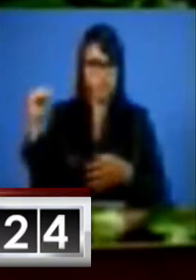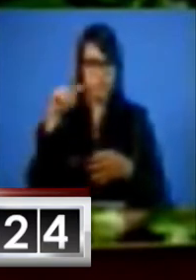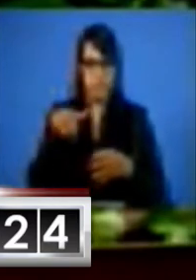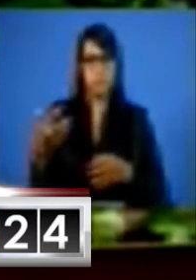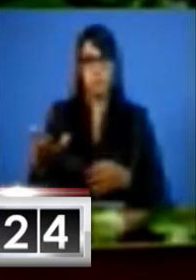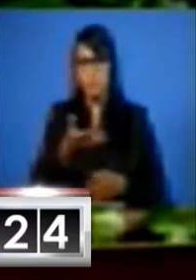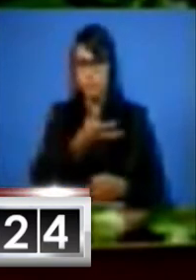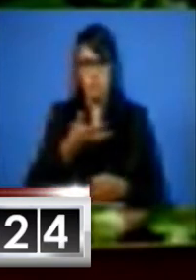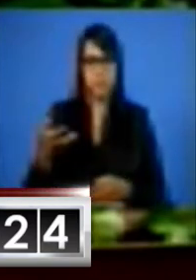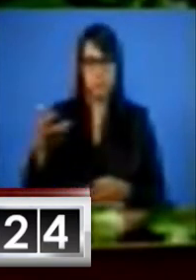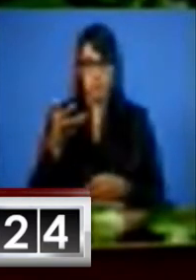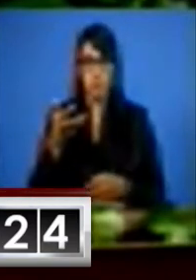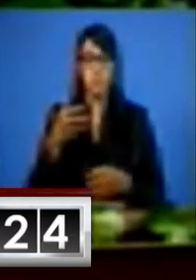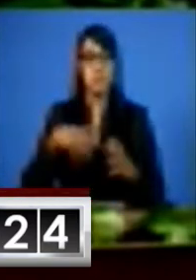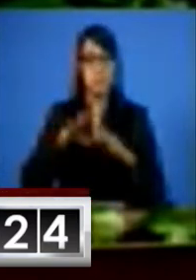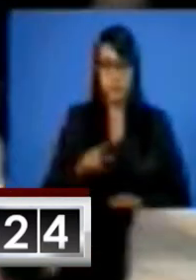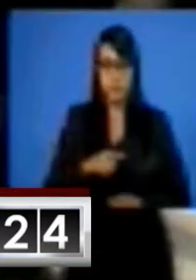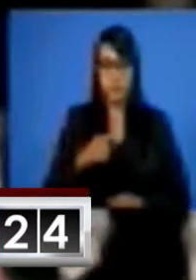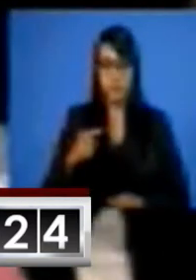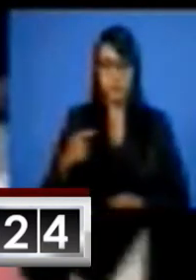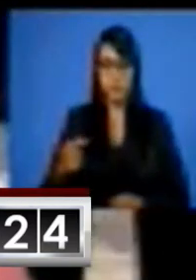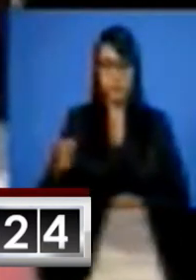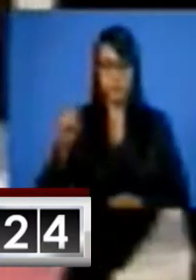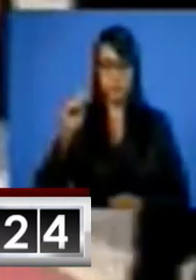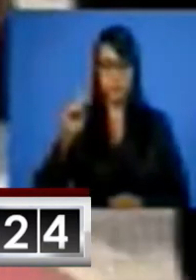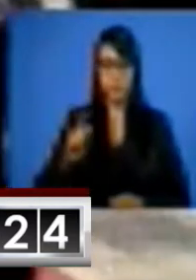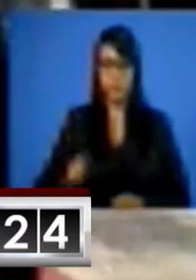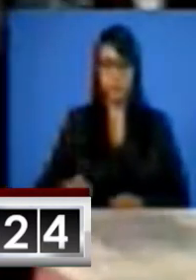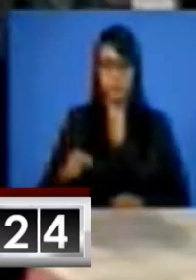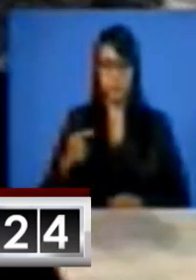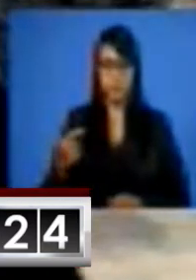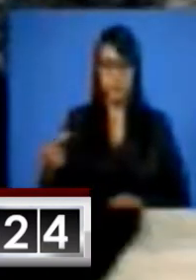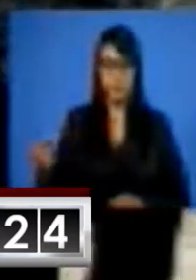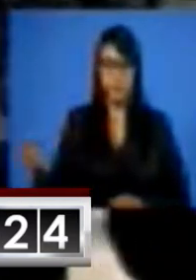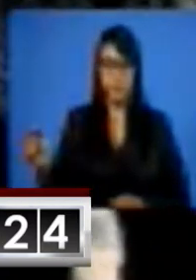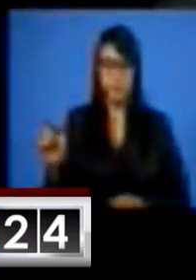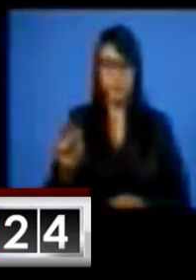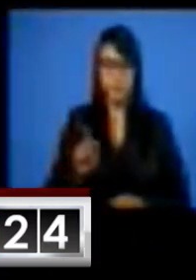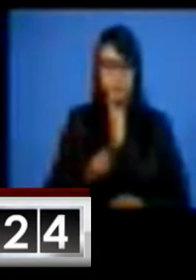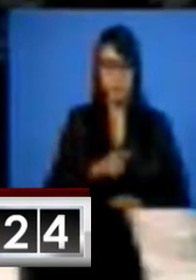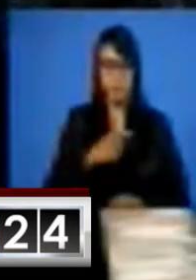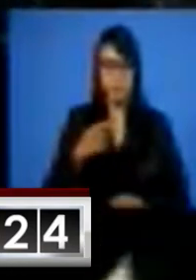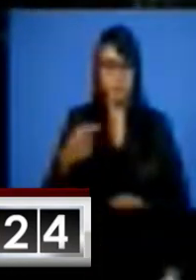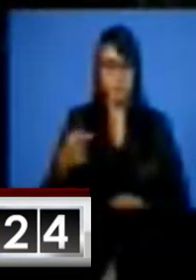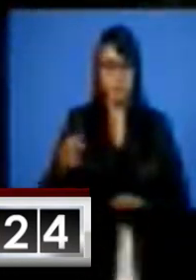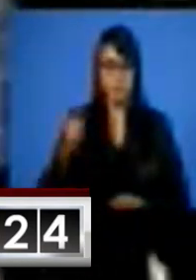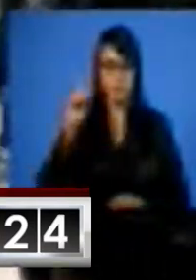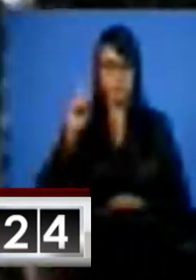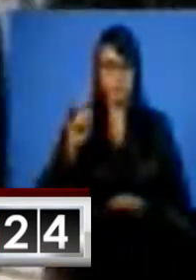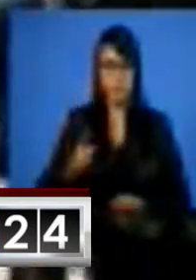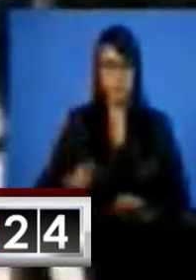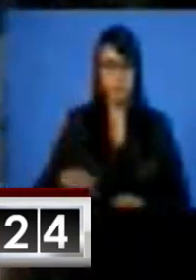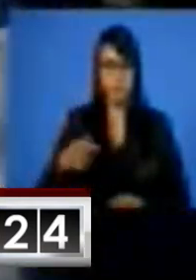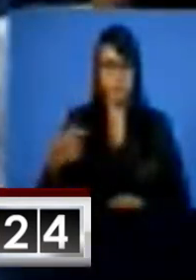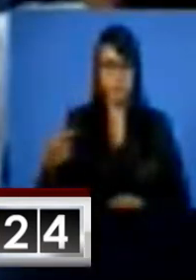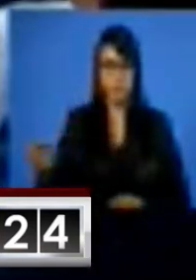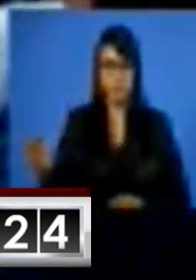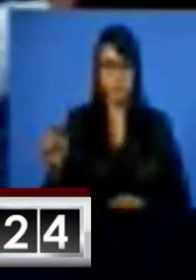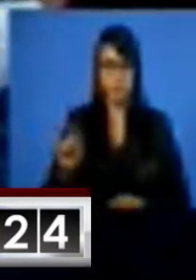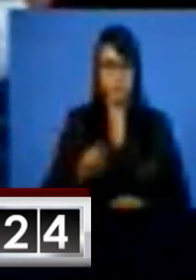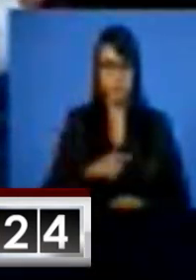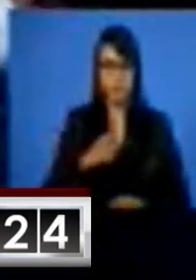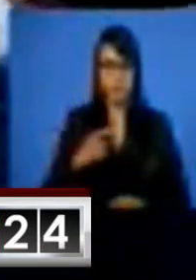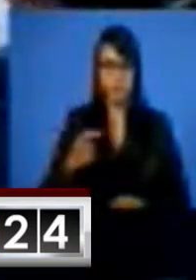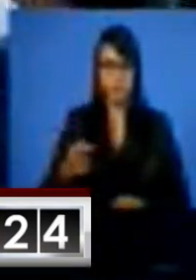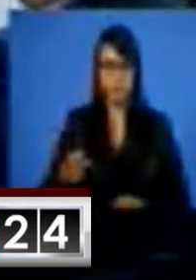razones para estar optimistas en este tercer aniversario en materia de seguridad el